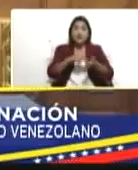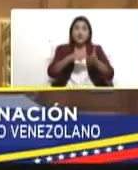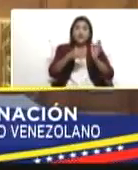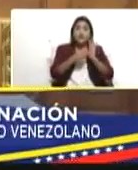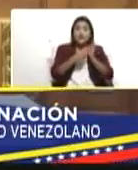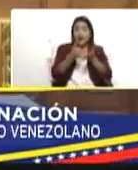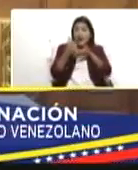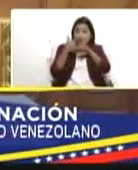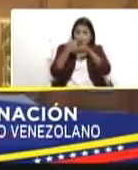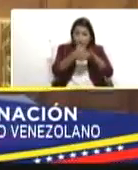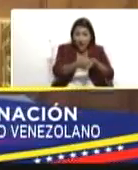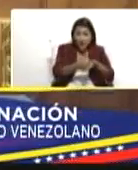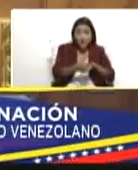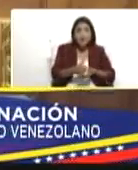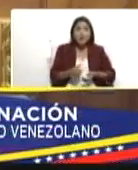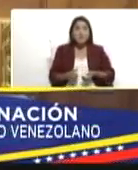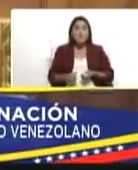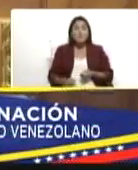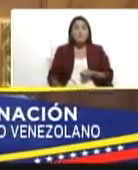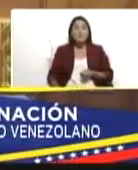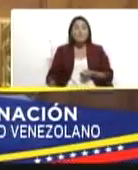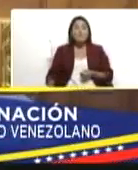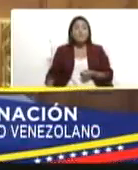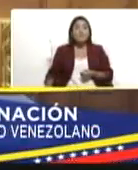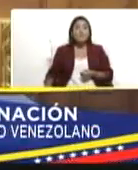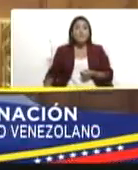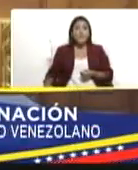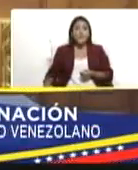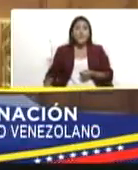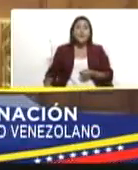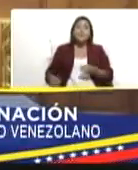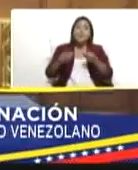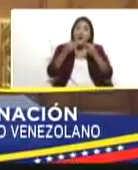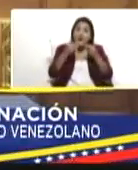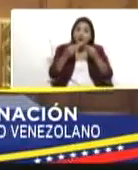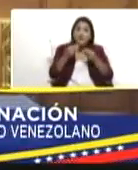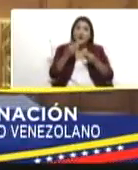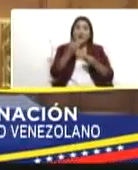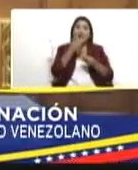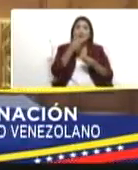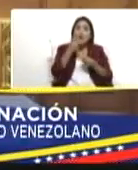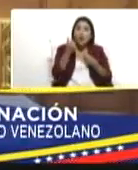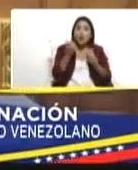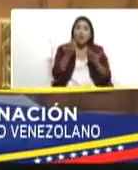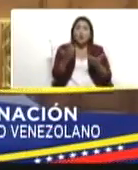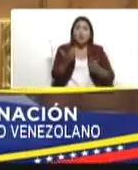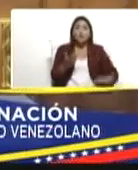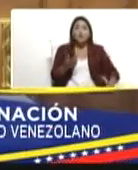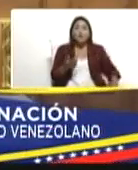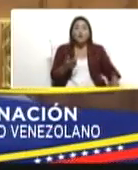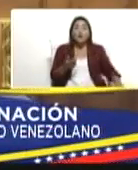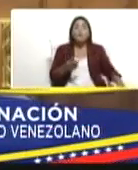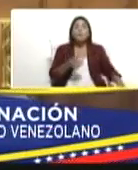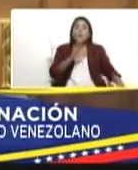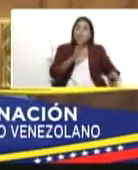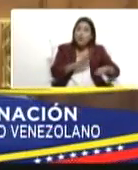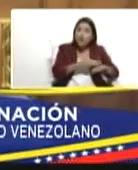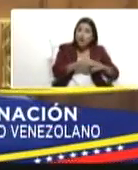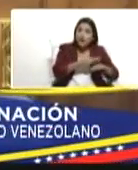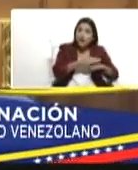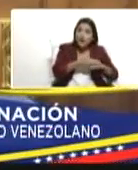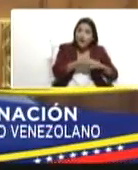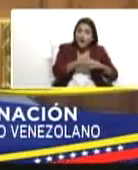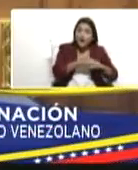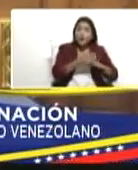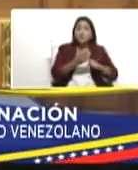permitido mejorar la suficiencia porque esto estas cifr y Este lenguaje Ricardo